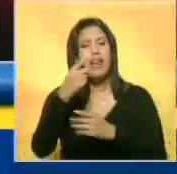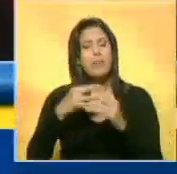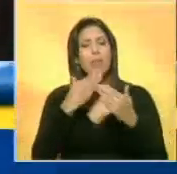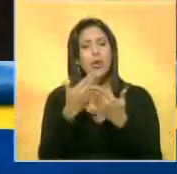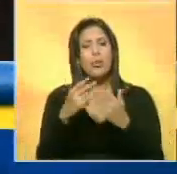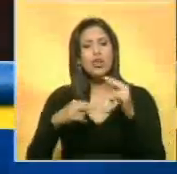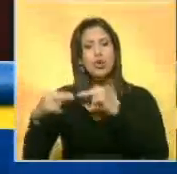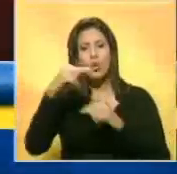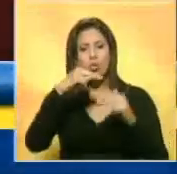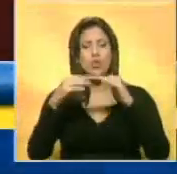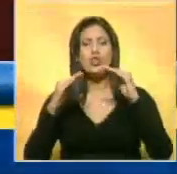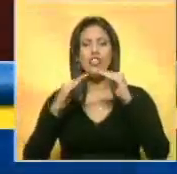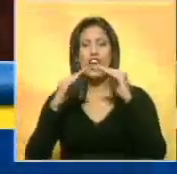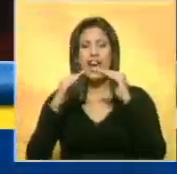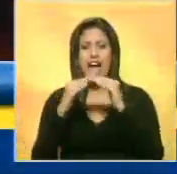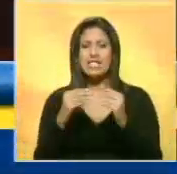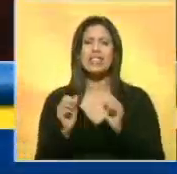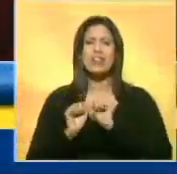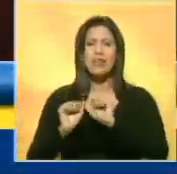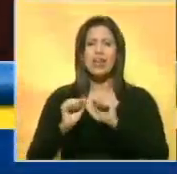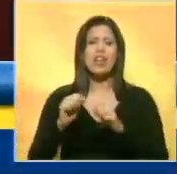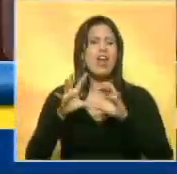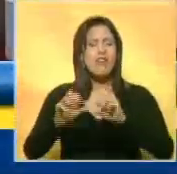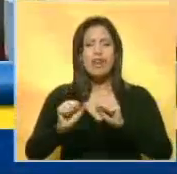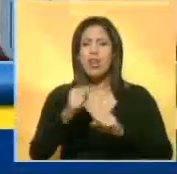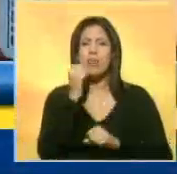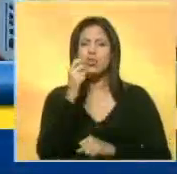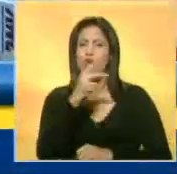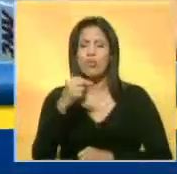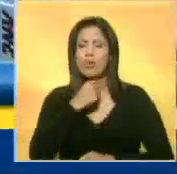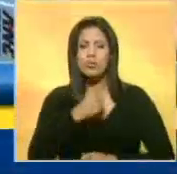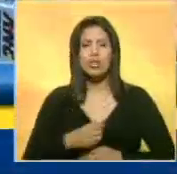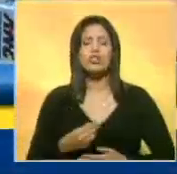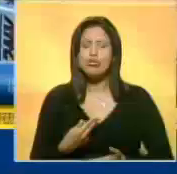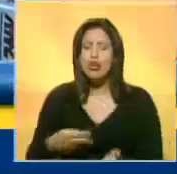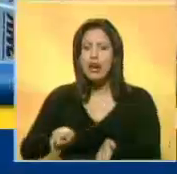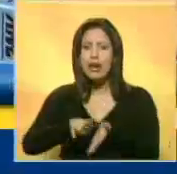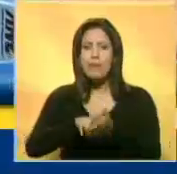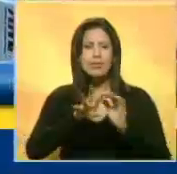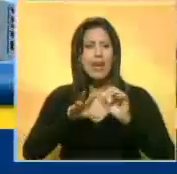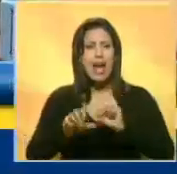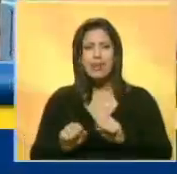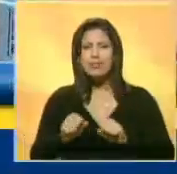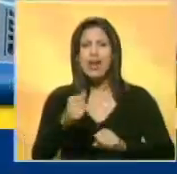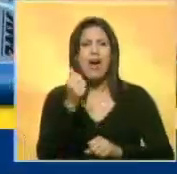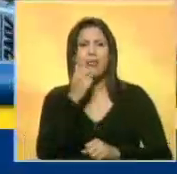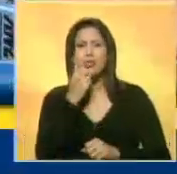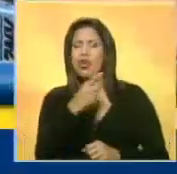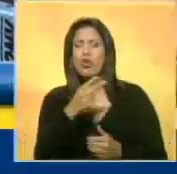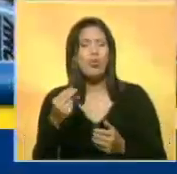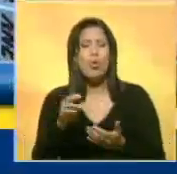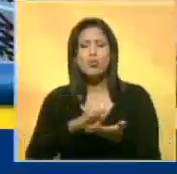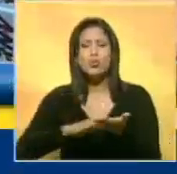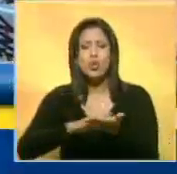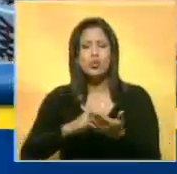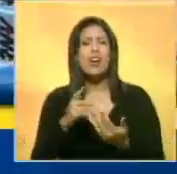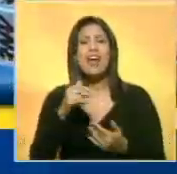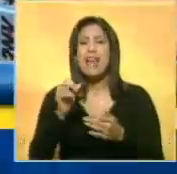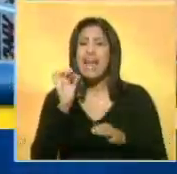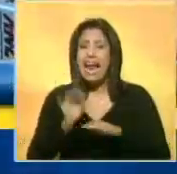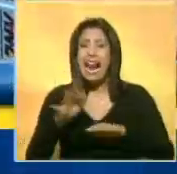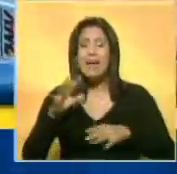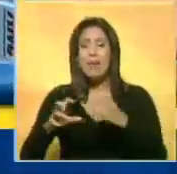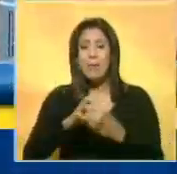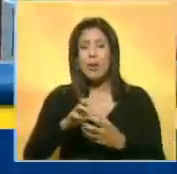construcción organizada de viviendas, rechazando las invasiones. Nosotros reiteramos, las invasiones no son la solución, por el contrario agravan